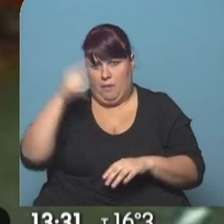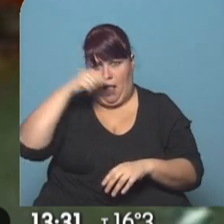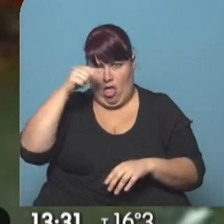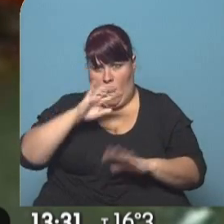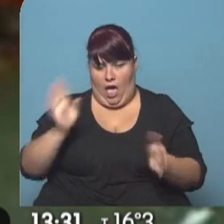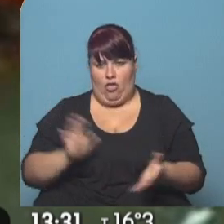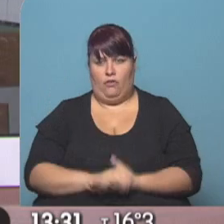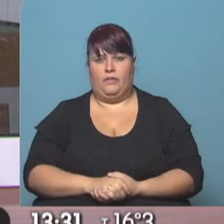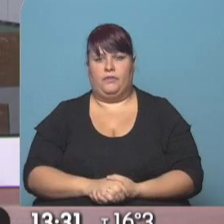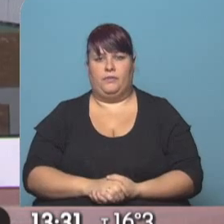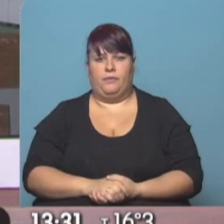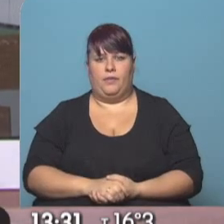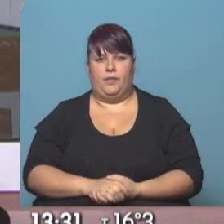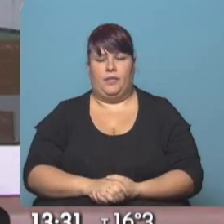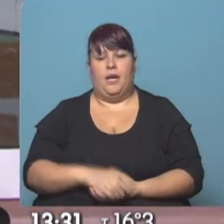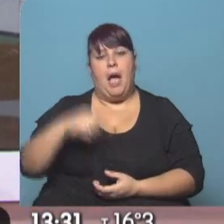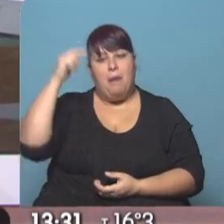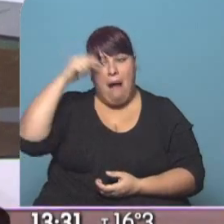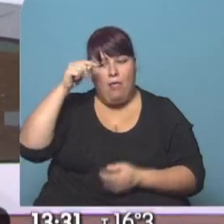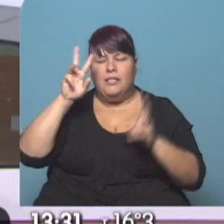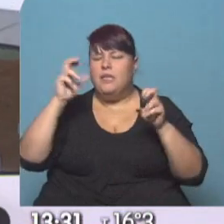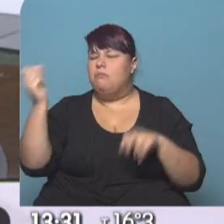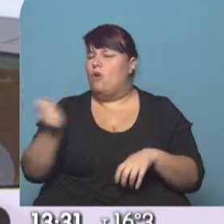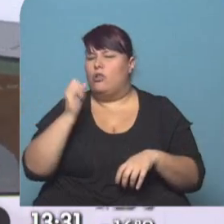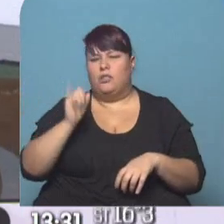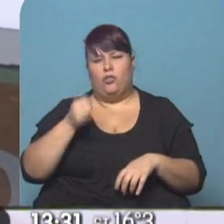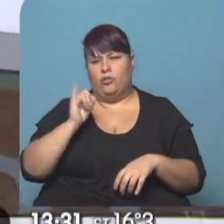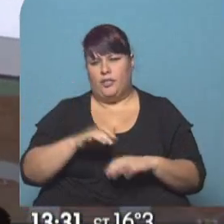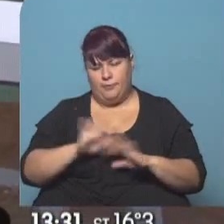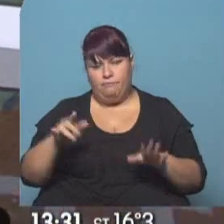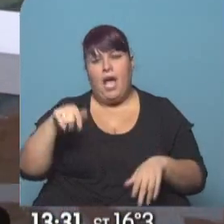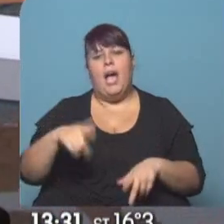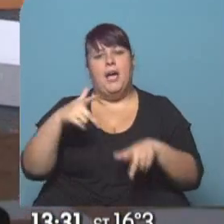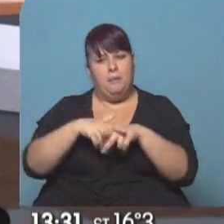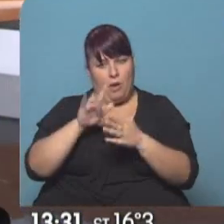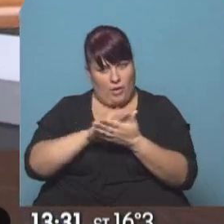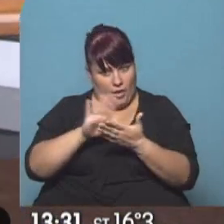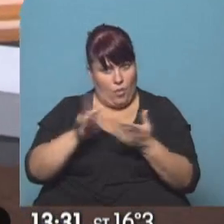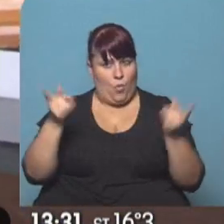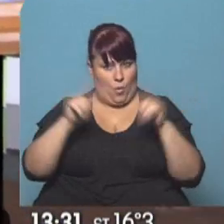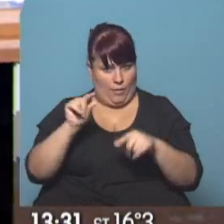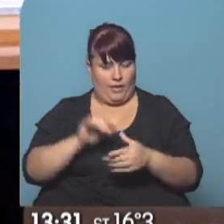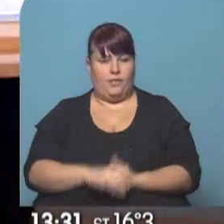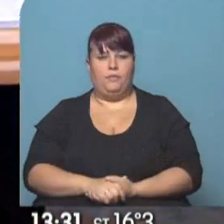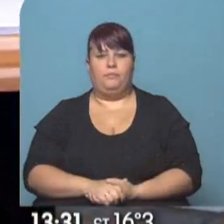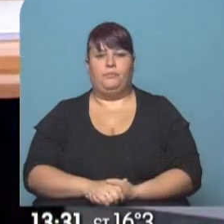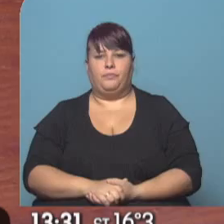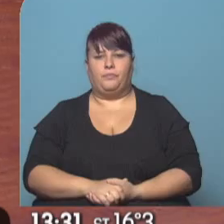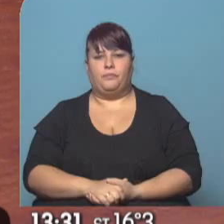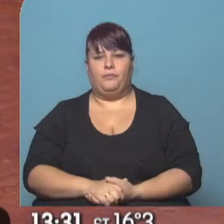Maldonado. Y Santiago Maldonado es un tema central, indudablemente. Hacemos una nueva pausa, ya volvemos.